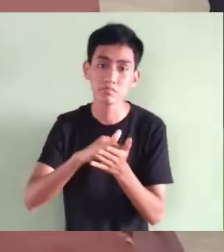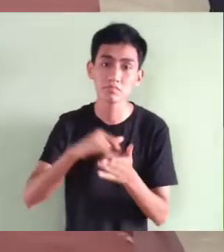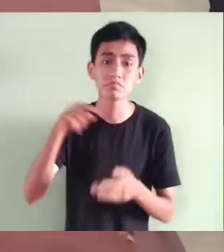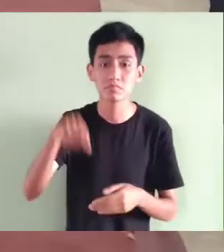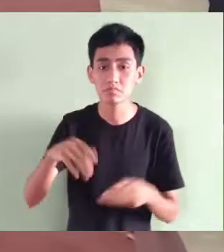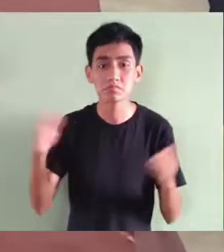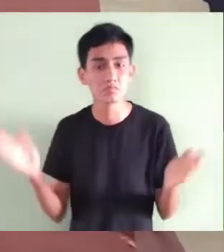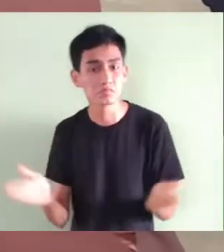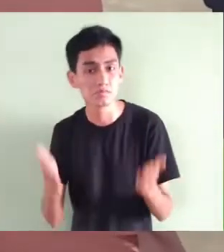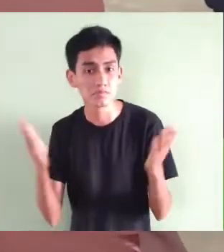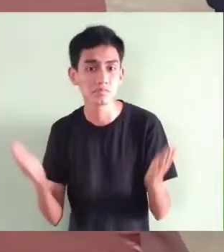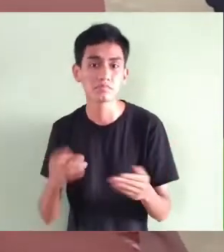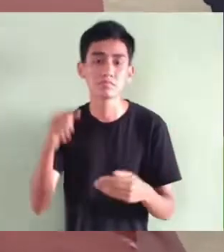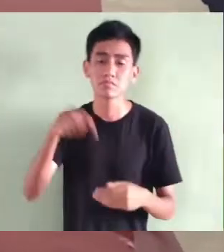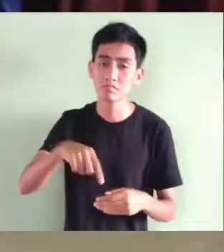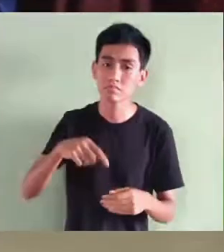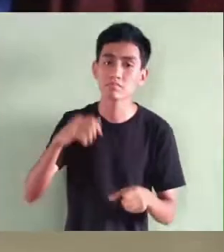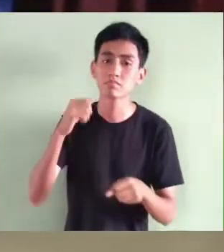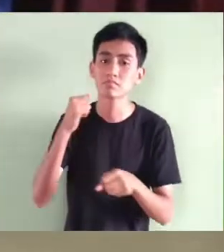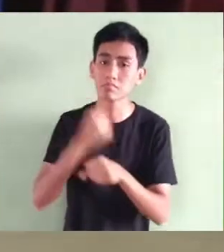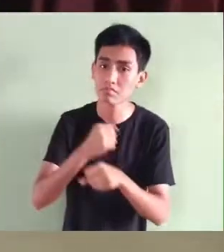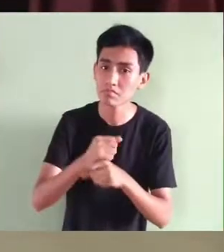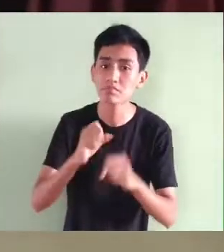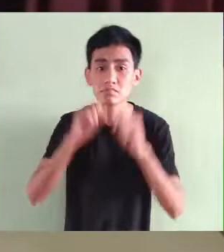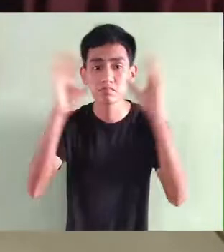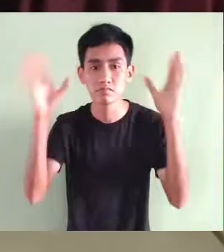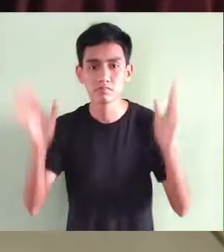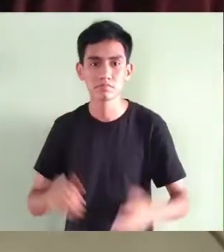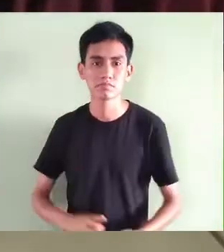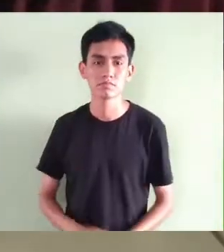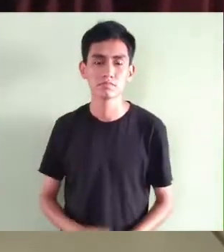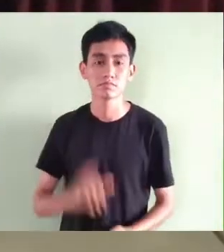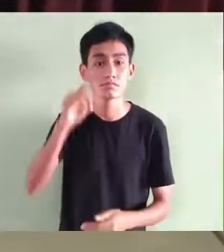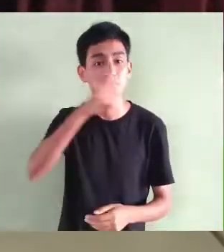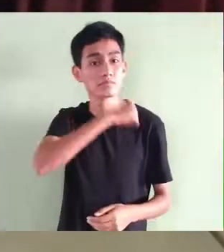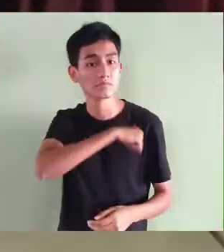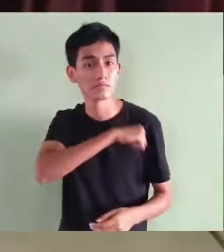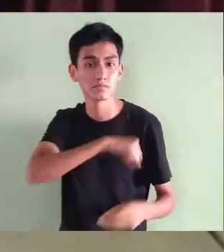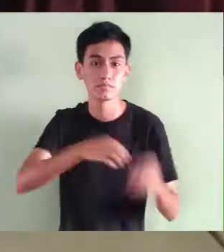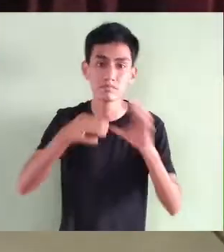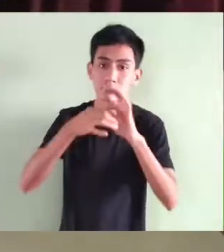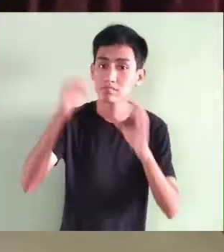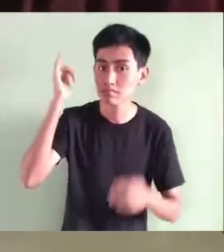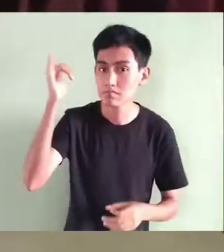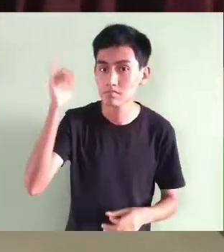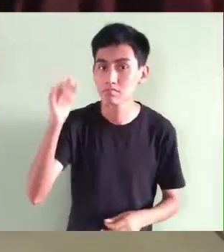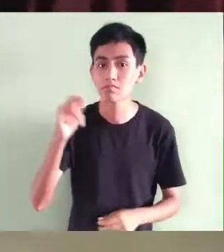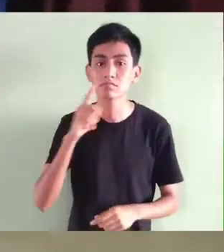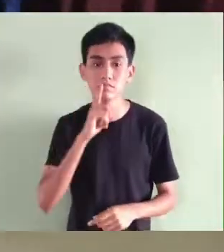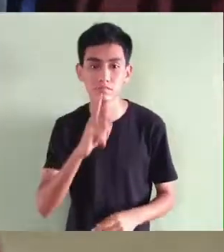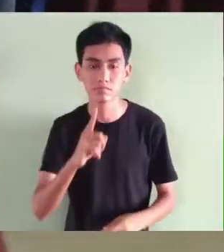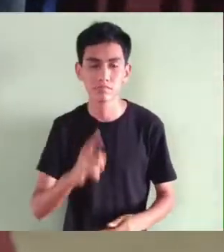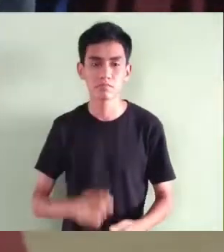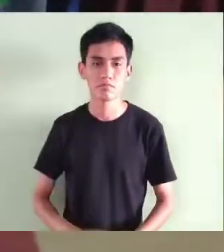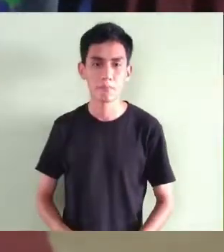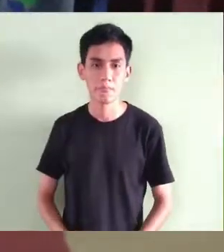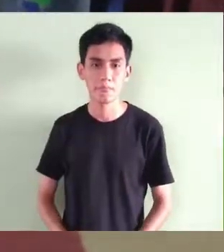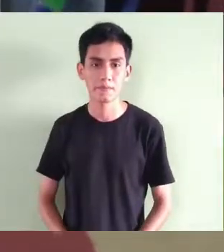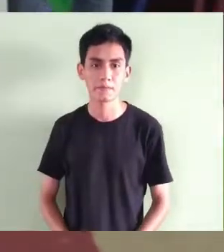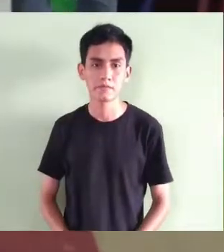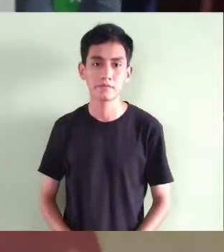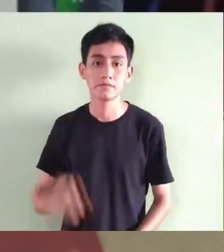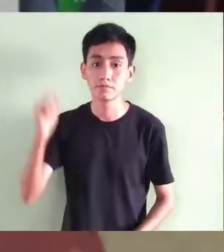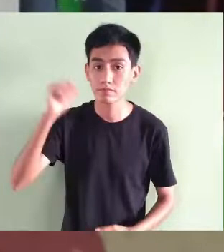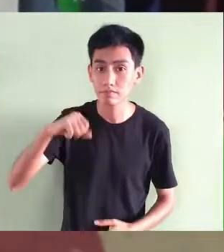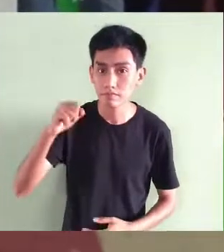fomentando realmente este tipo de eventos. La alcaldesa Berta Barbarán señaló lo siguiente. Sí, en